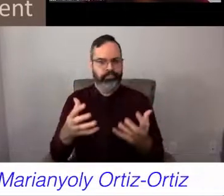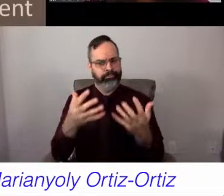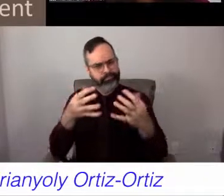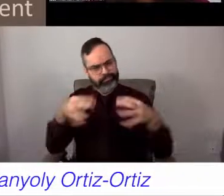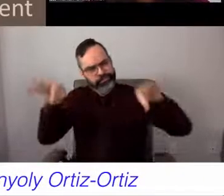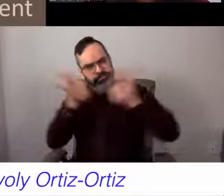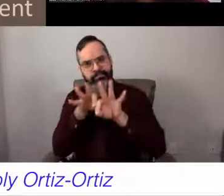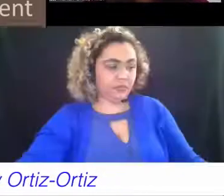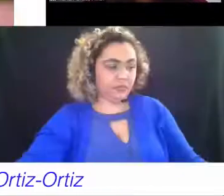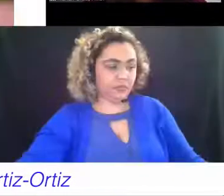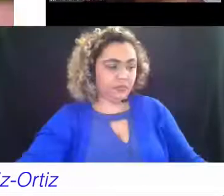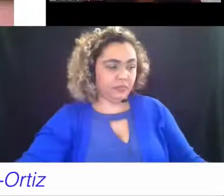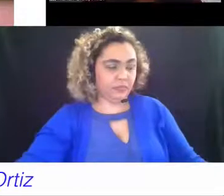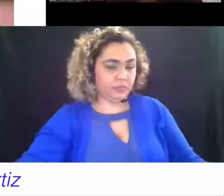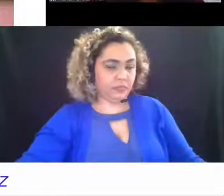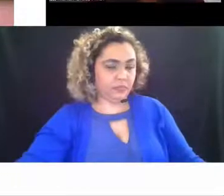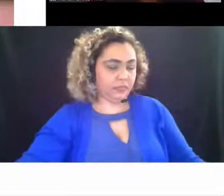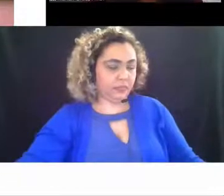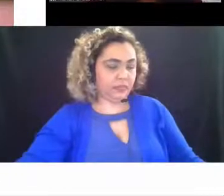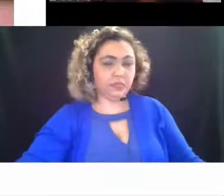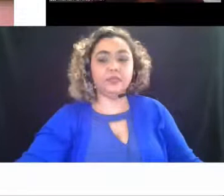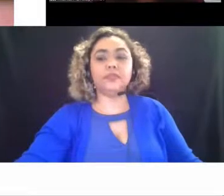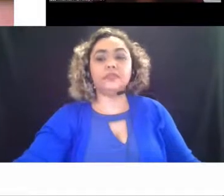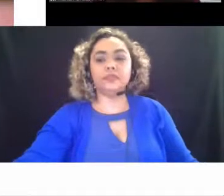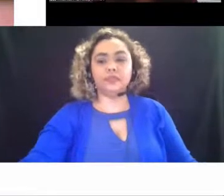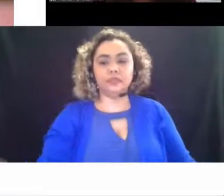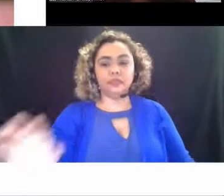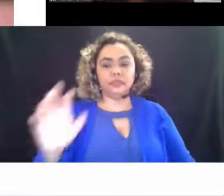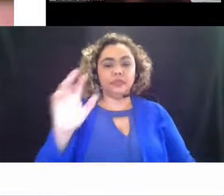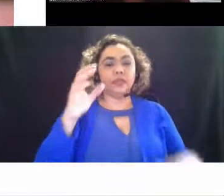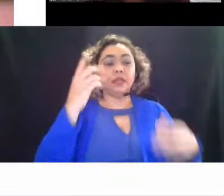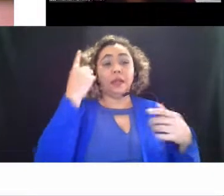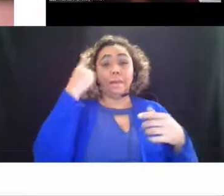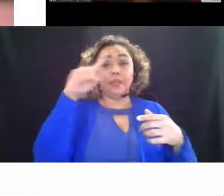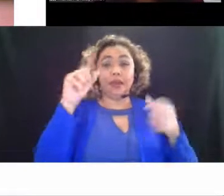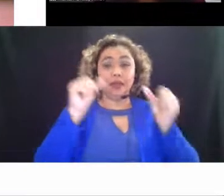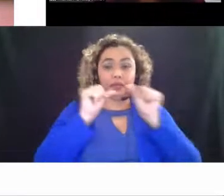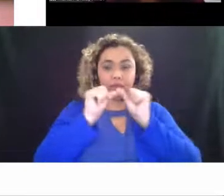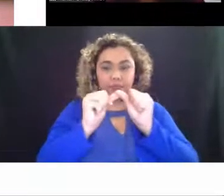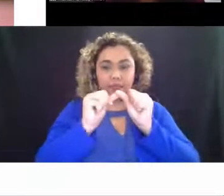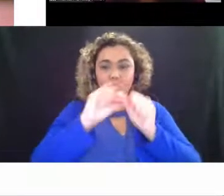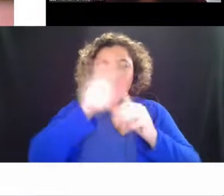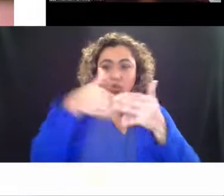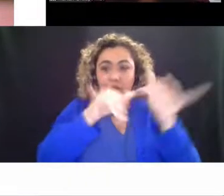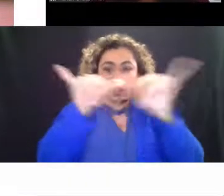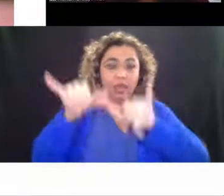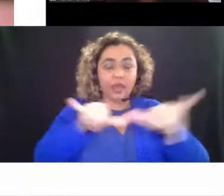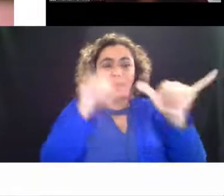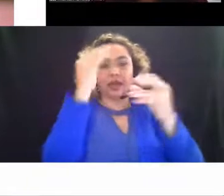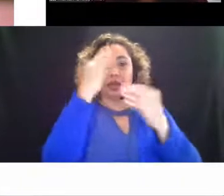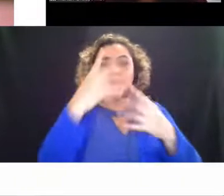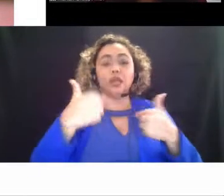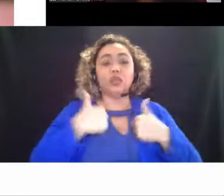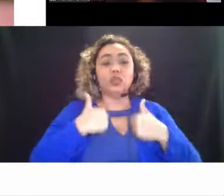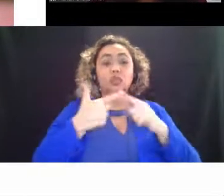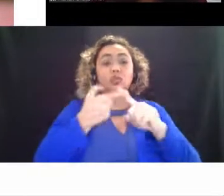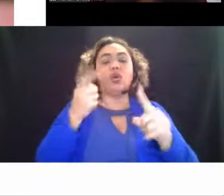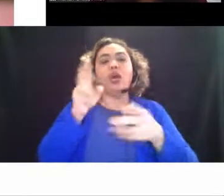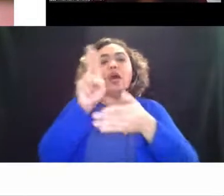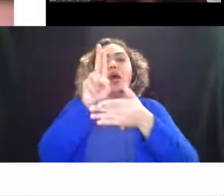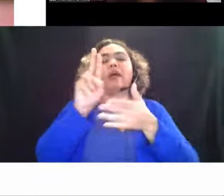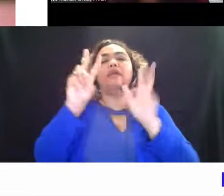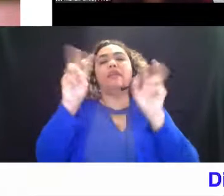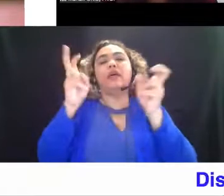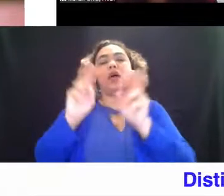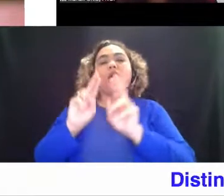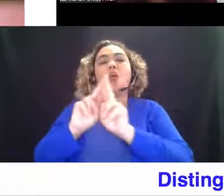epidemia. Para asegurarme que todos estamos en la misma página, ¿verdad?, soy de la Unidad de Control de Vectores de